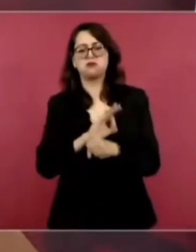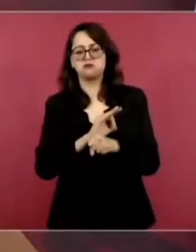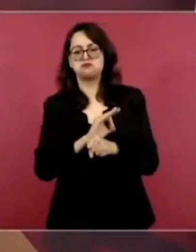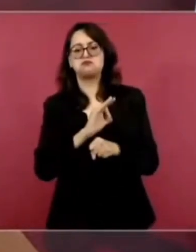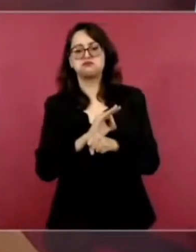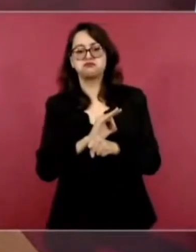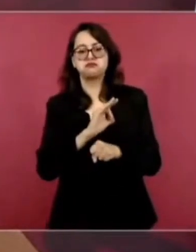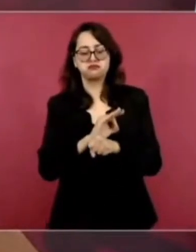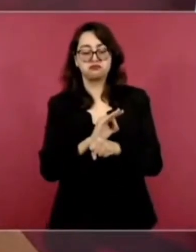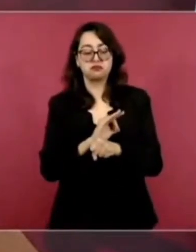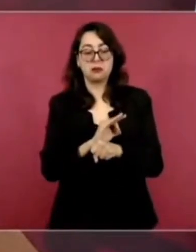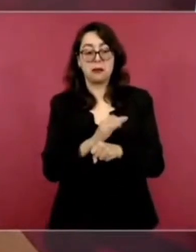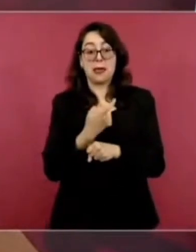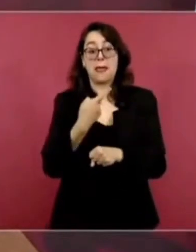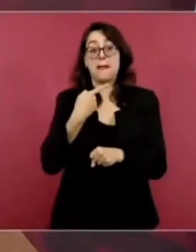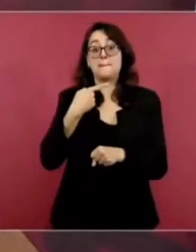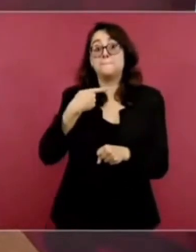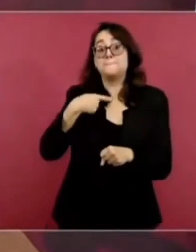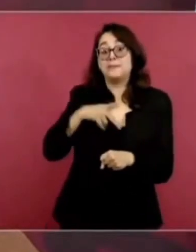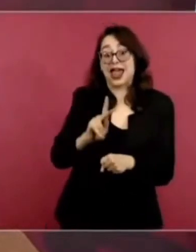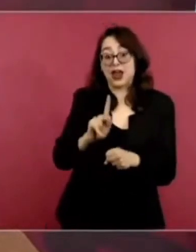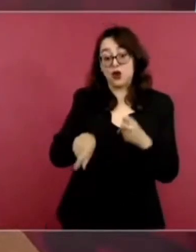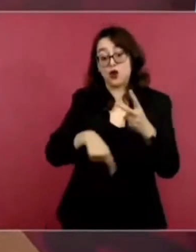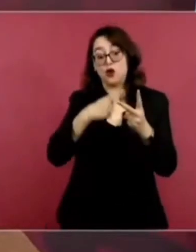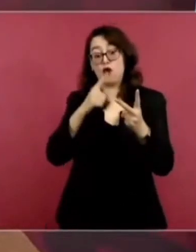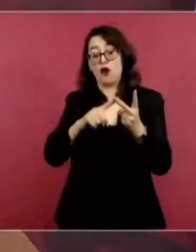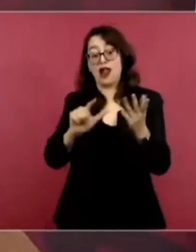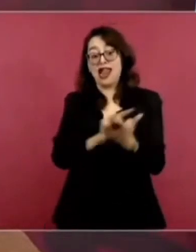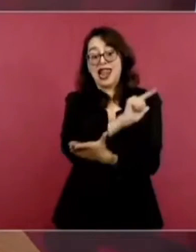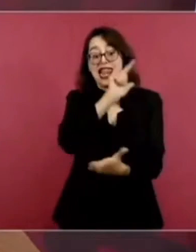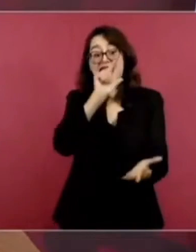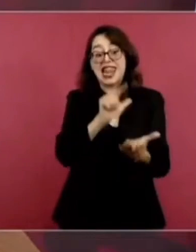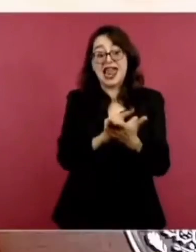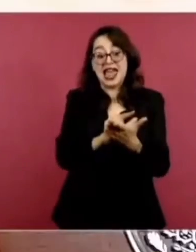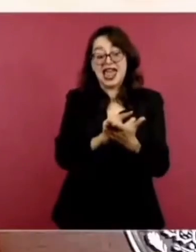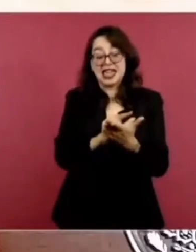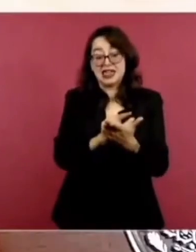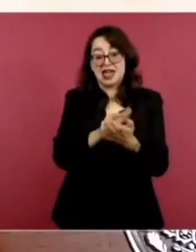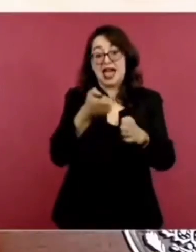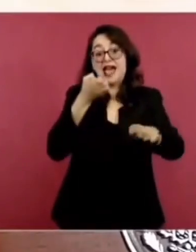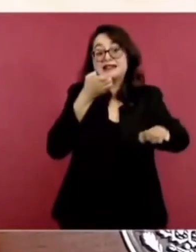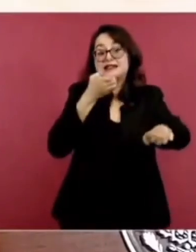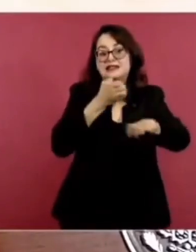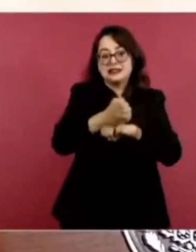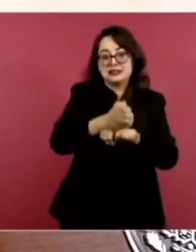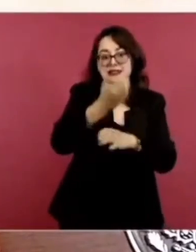no entra en vigor porque no han hecho el engrose. ¿A quién le corresponde